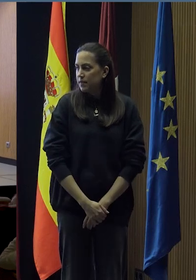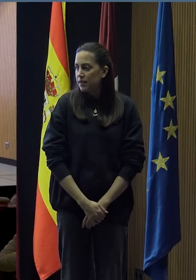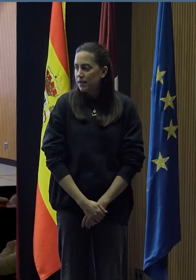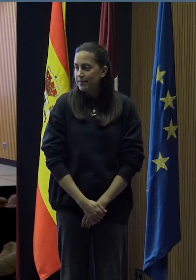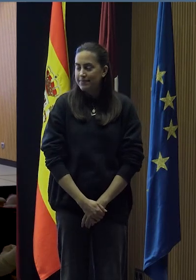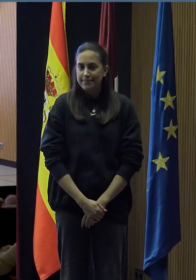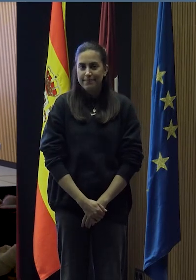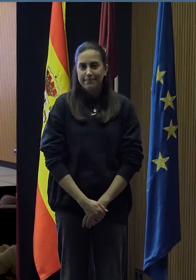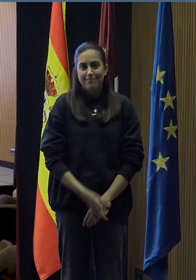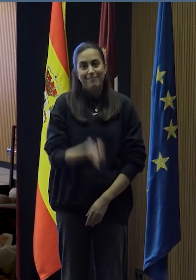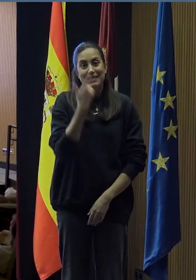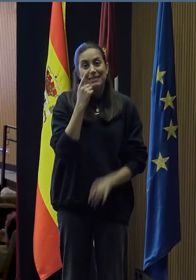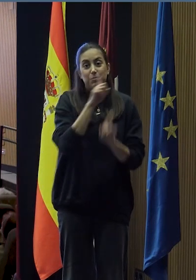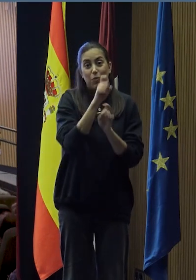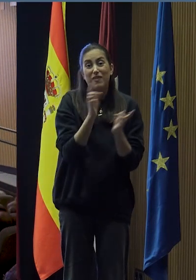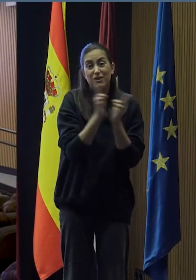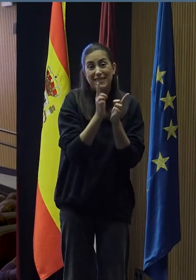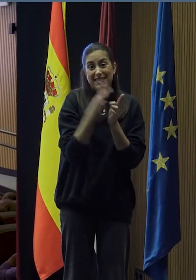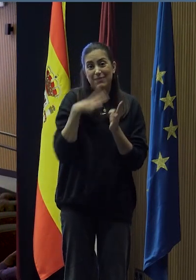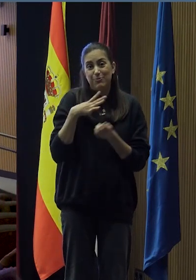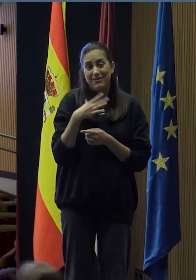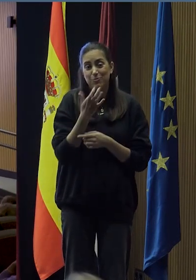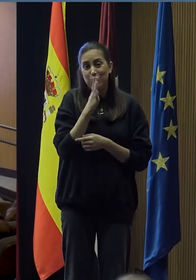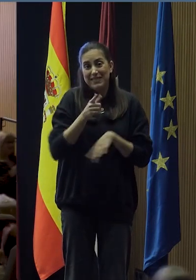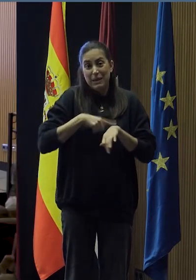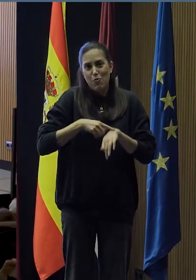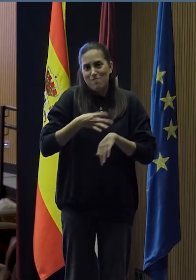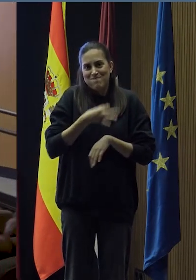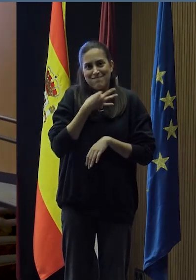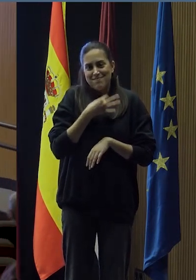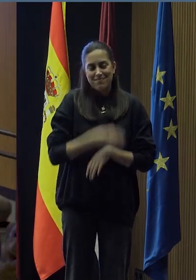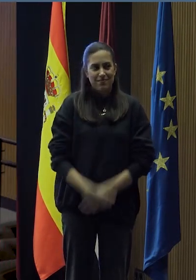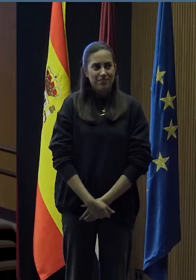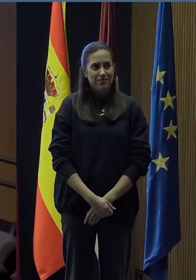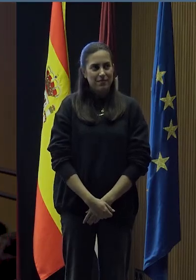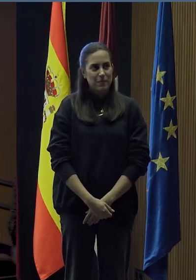Vamos a intentar hacer preguntas cortitas porque vamos muy justitos de tiempo.